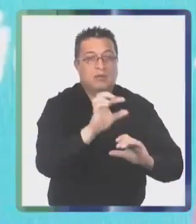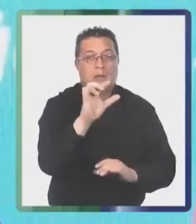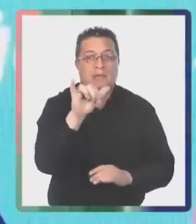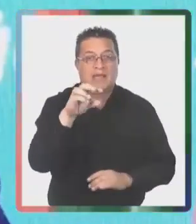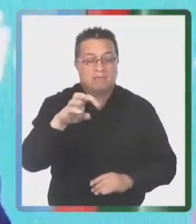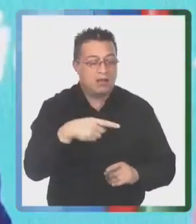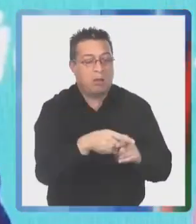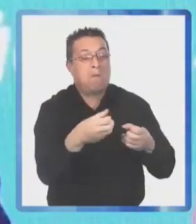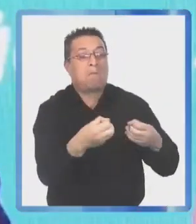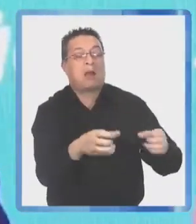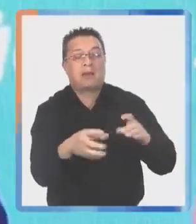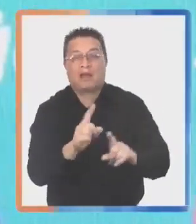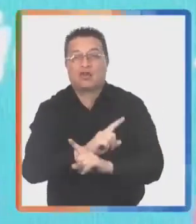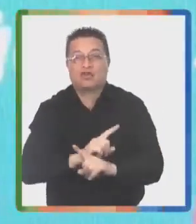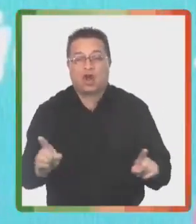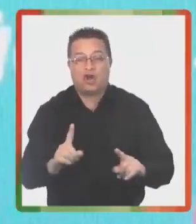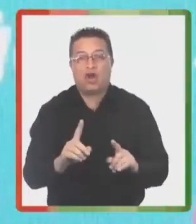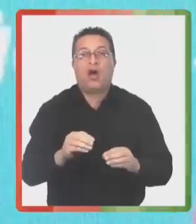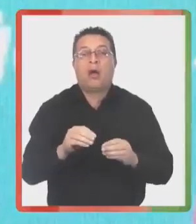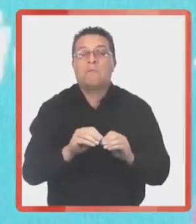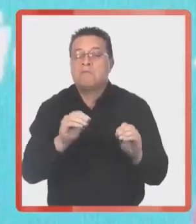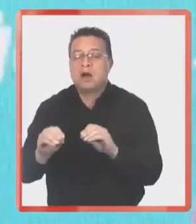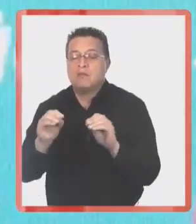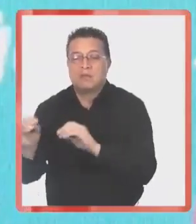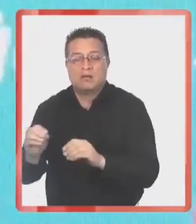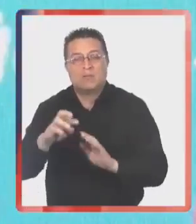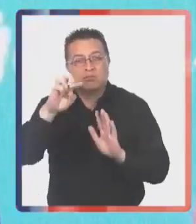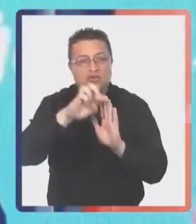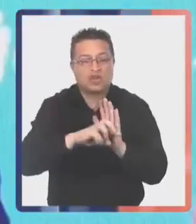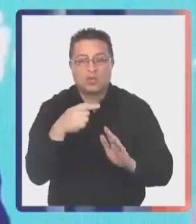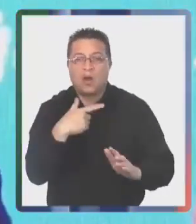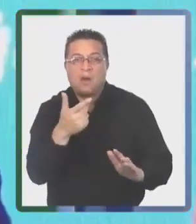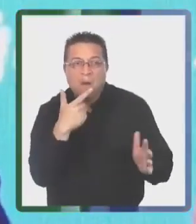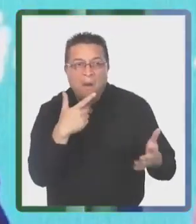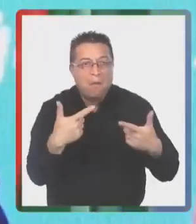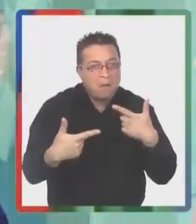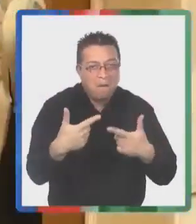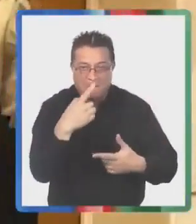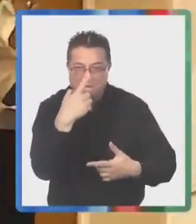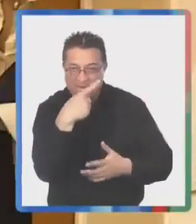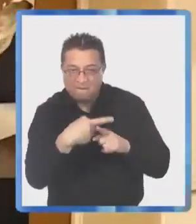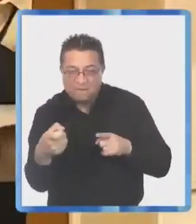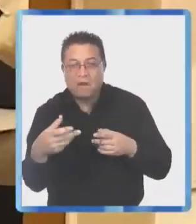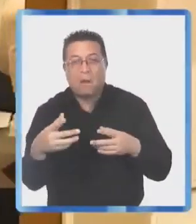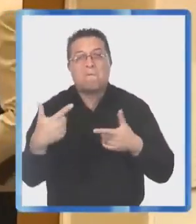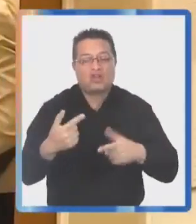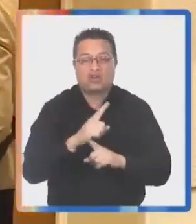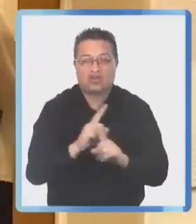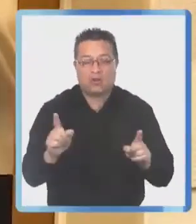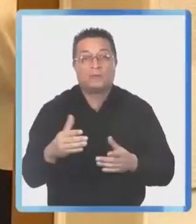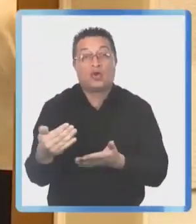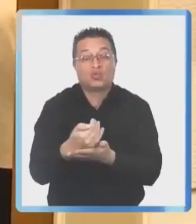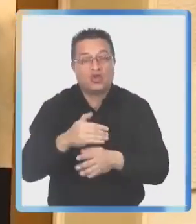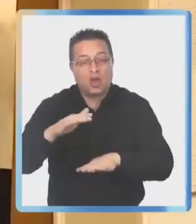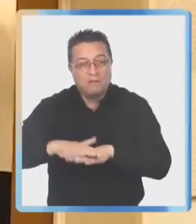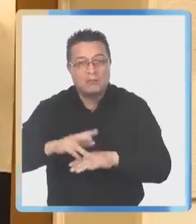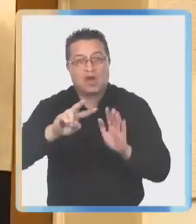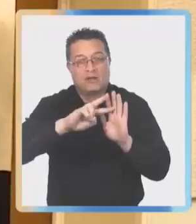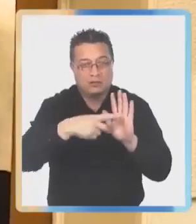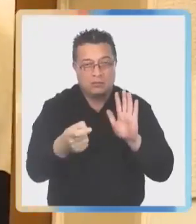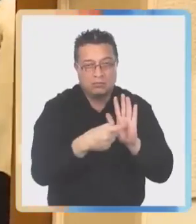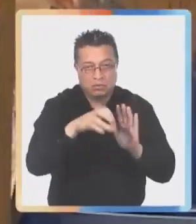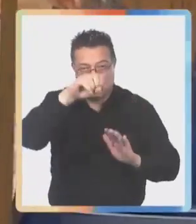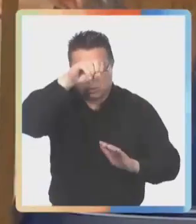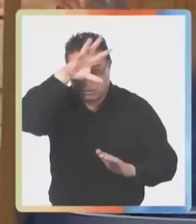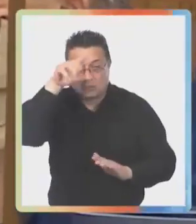para que nadie se quede atrás. No sigamos retrasando ese tipo de proyectos por gallitos políticos. El sueldo mínimo, la reforma tributaria,